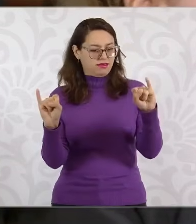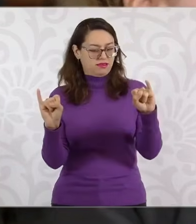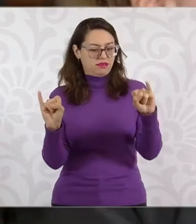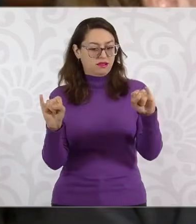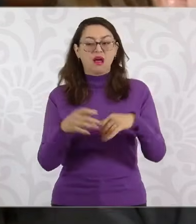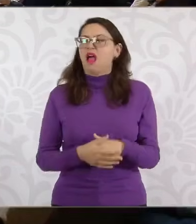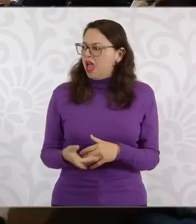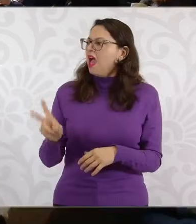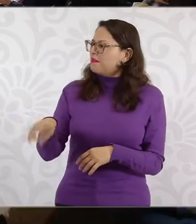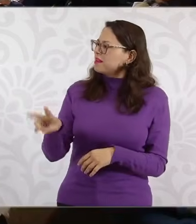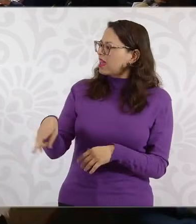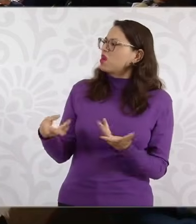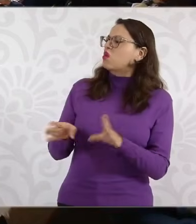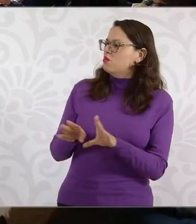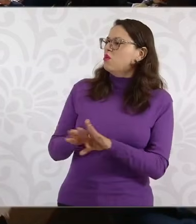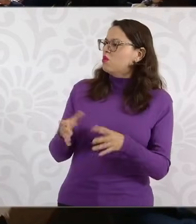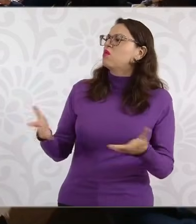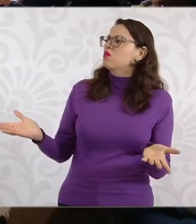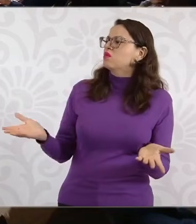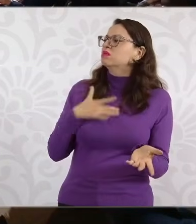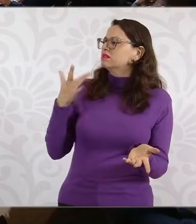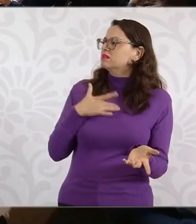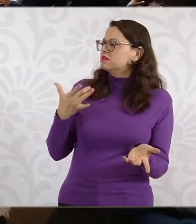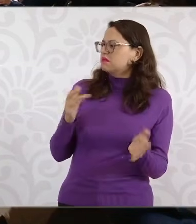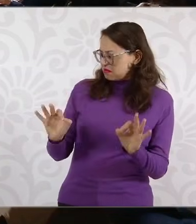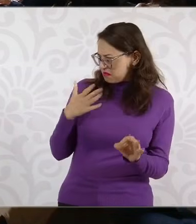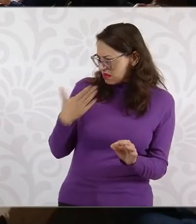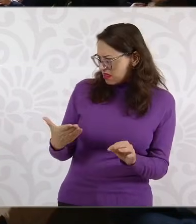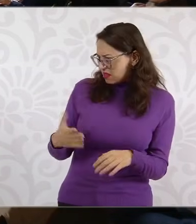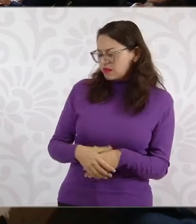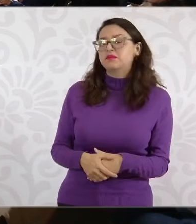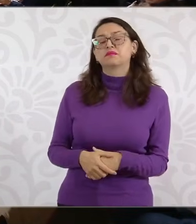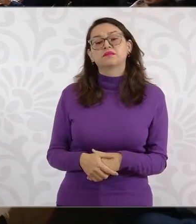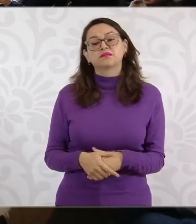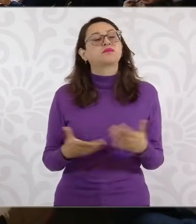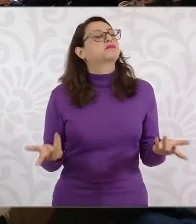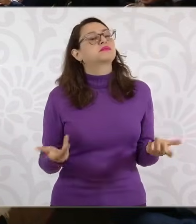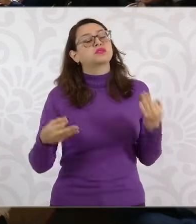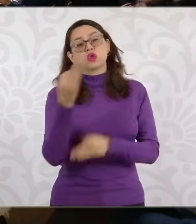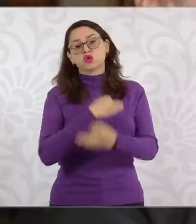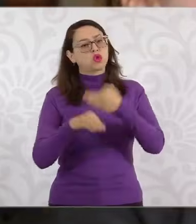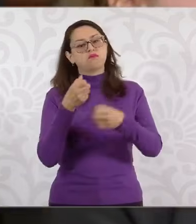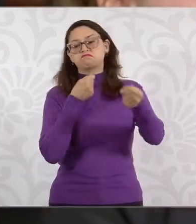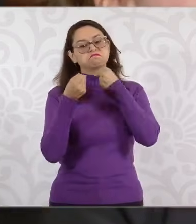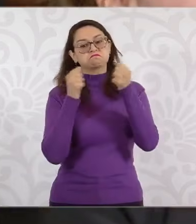¿Cómo les fue, de veras? Muy bien. Bueno, no asistieron todos los